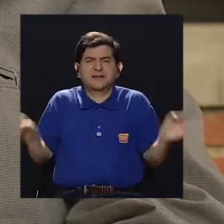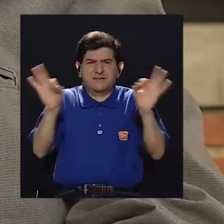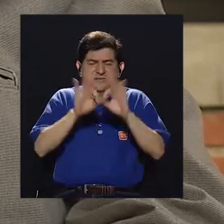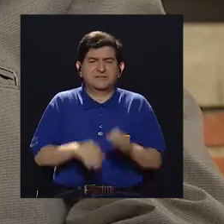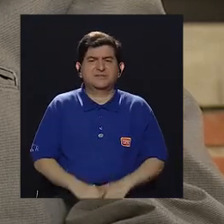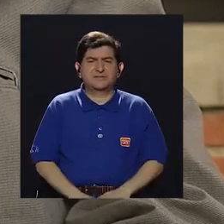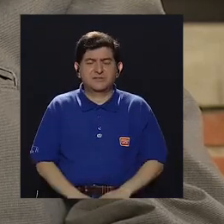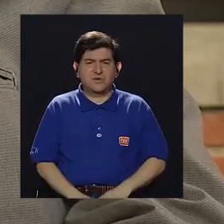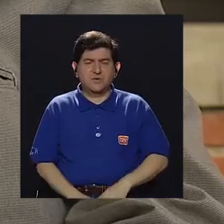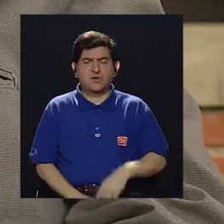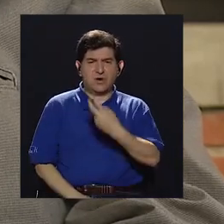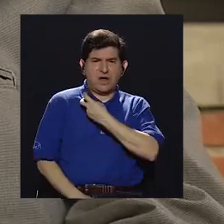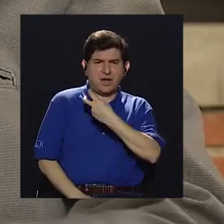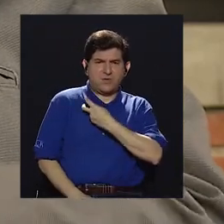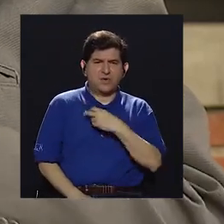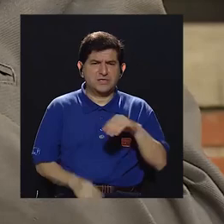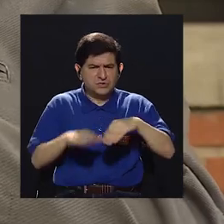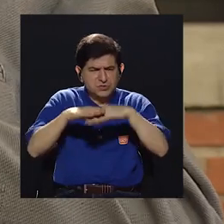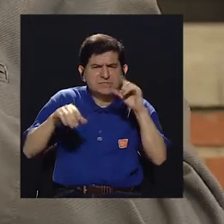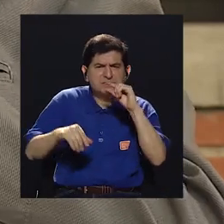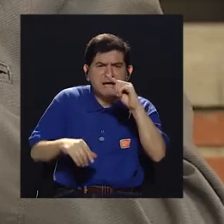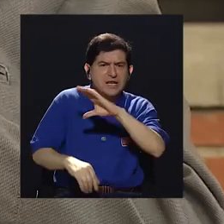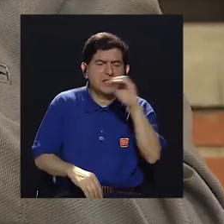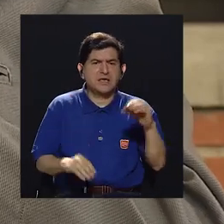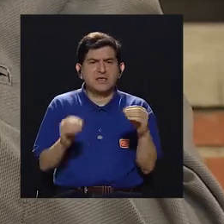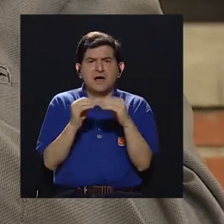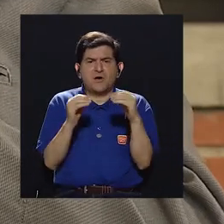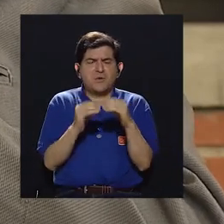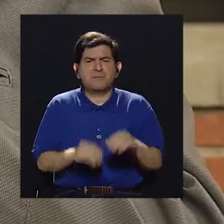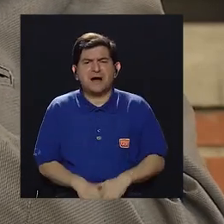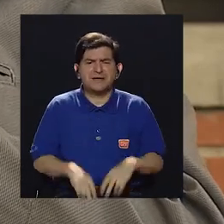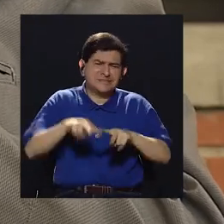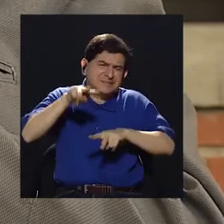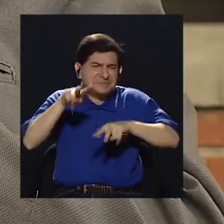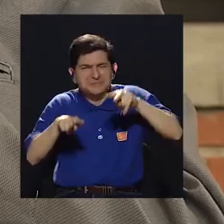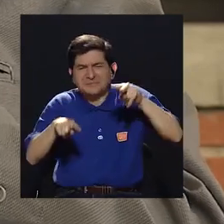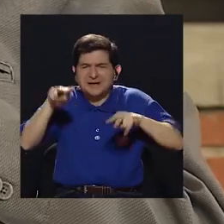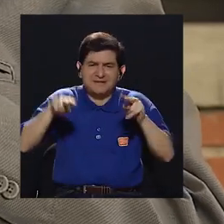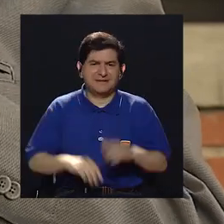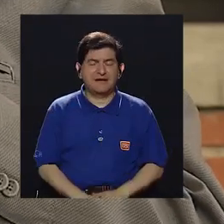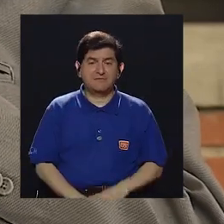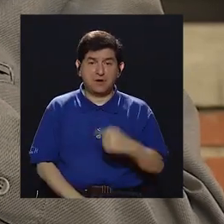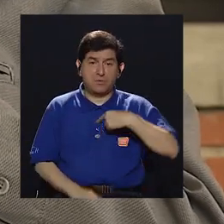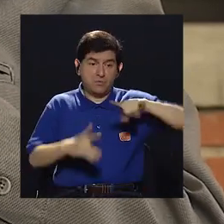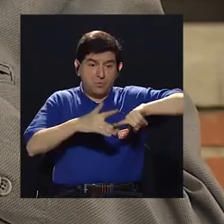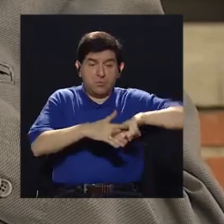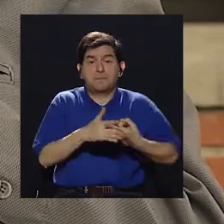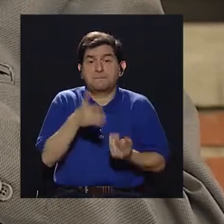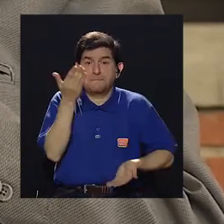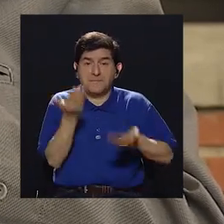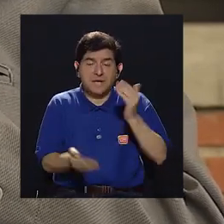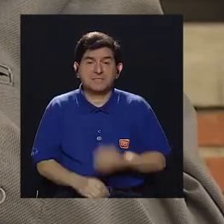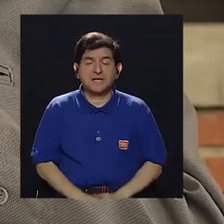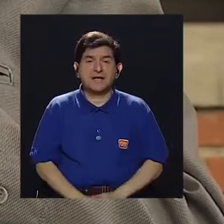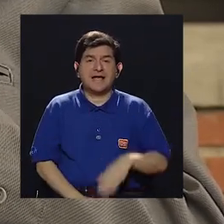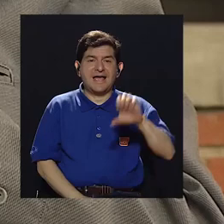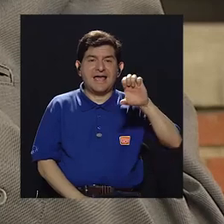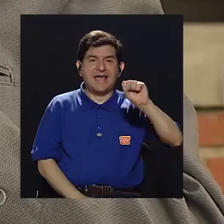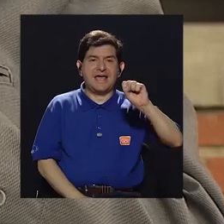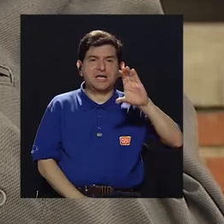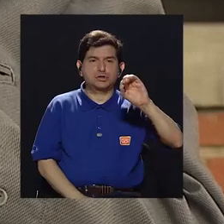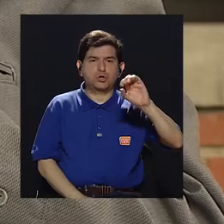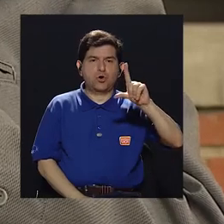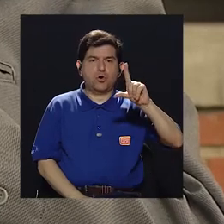ya sea que la vértebra tiene una salida pequeña o que la vértebra tiene más inestabilidad. A veces uno empieza a tener algo de escoliosis,